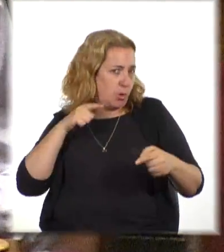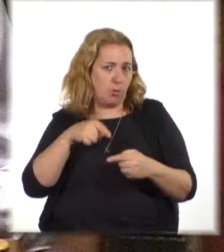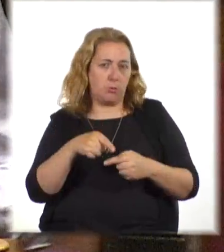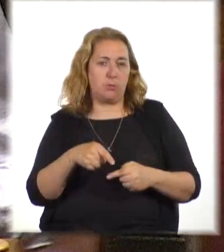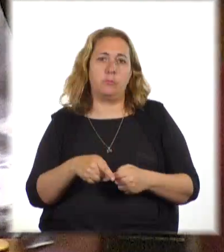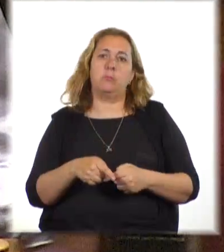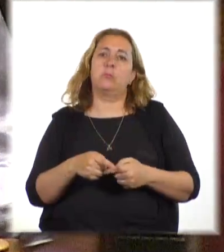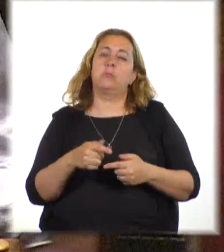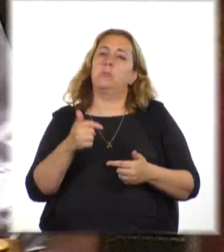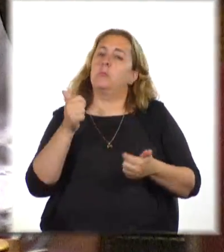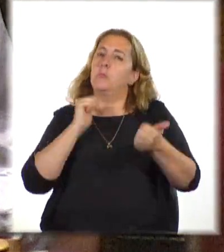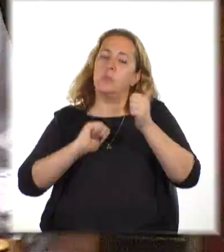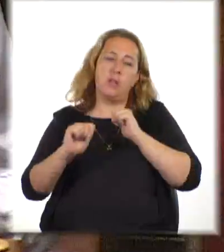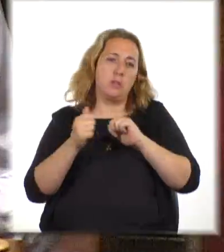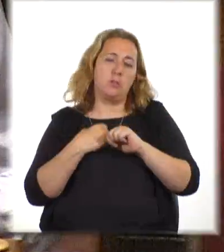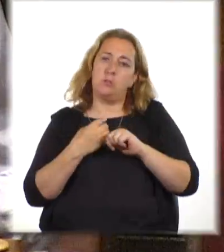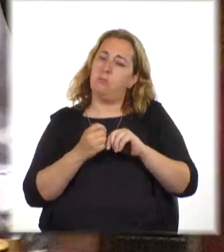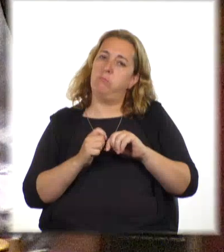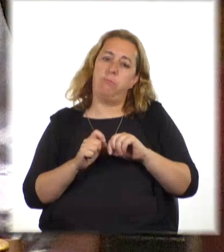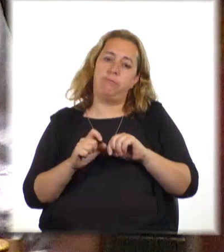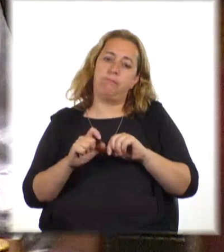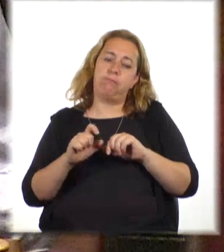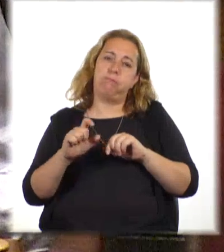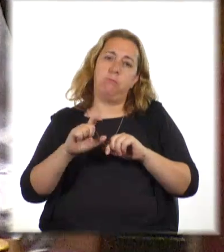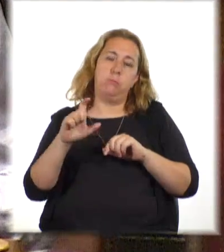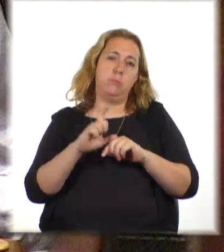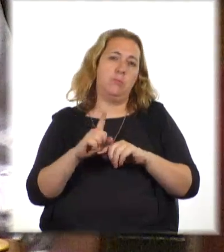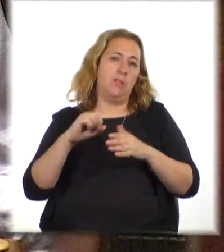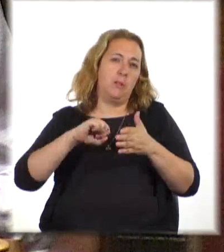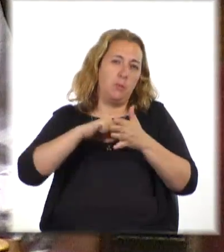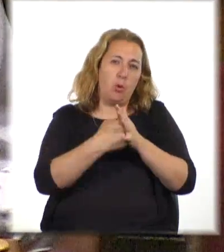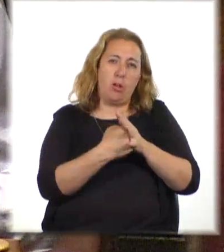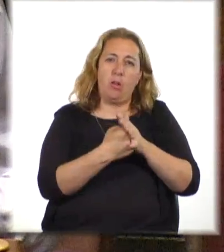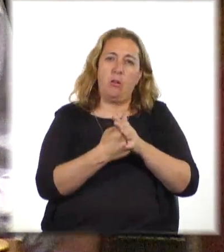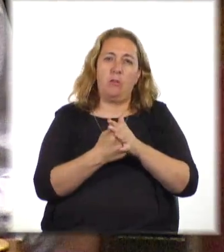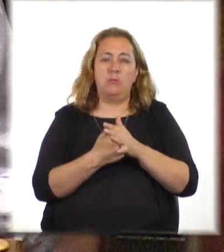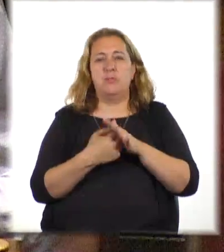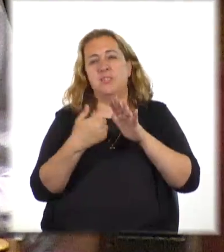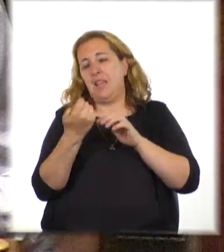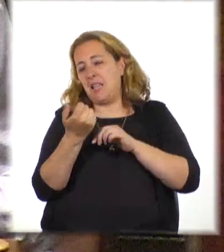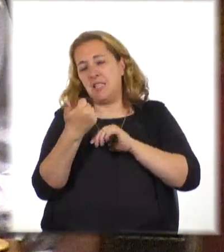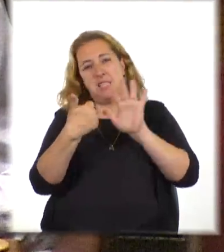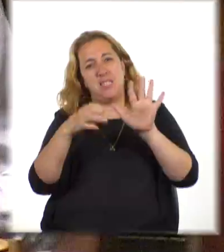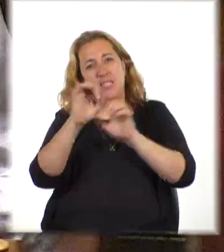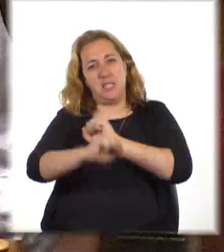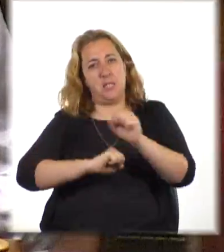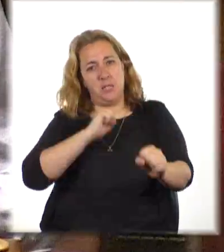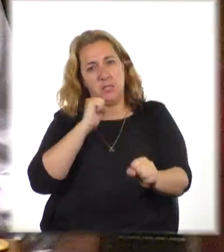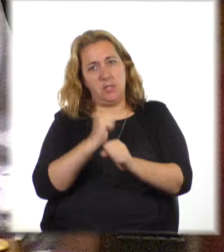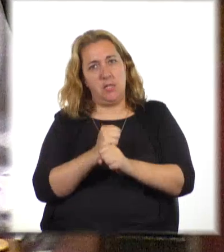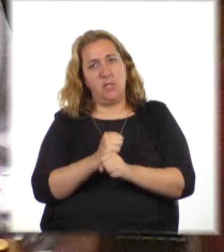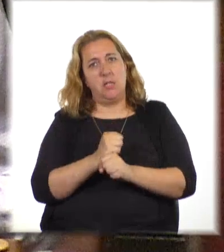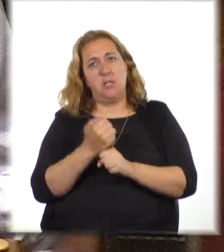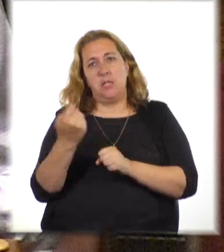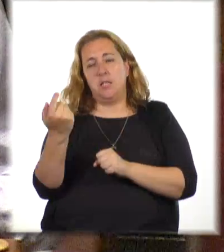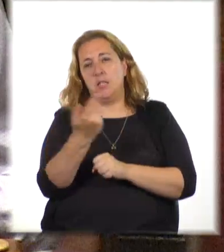los daños acumulados por el bloqueo durante casi seis décadas de aplicación alcanza la cifra de